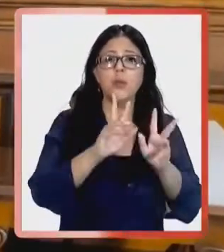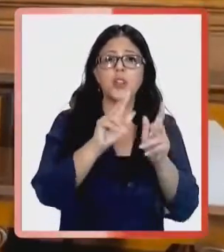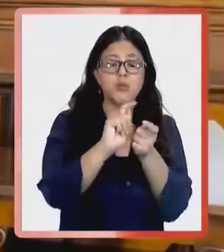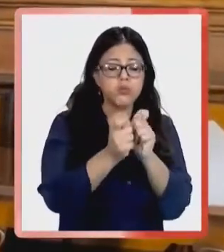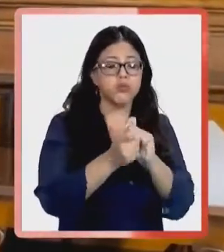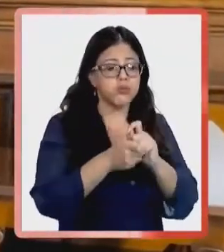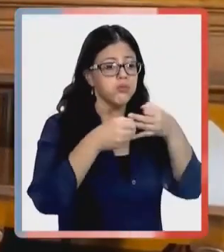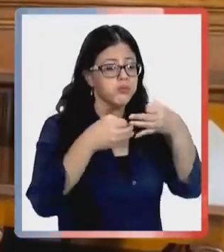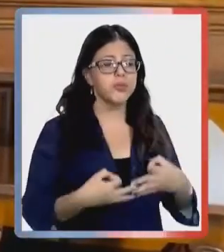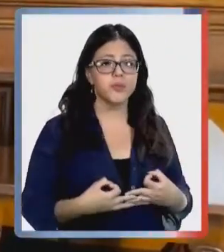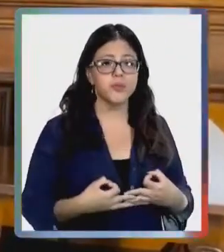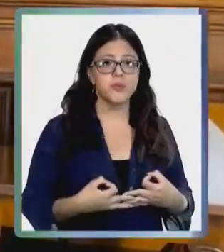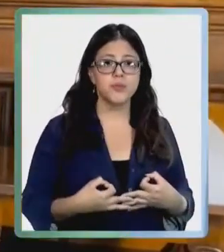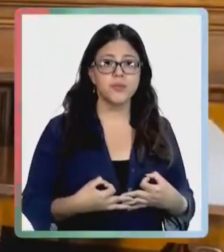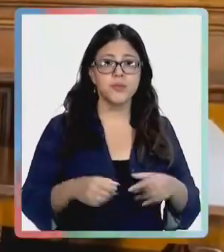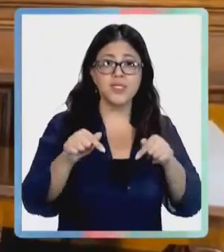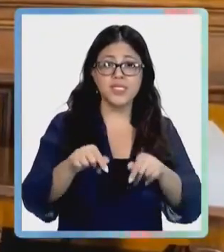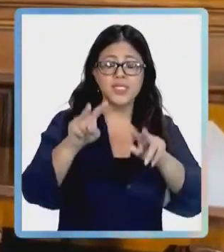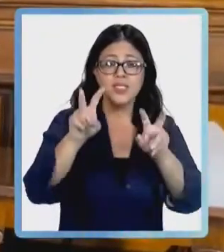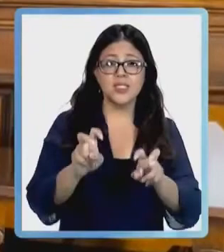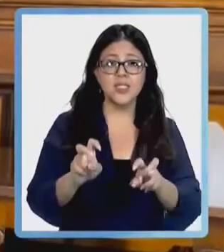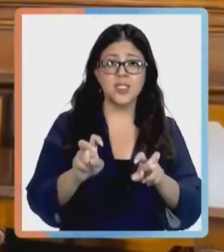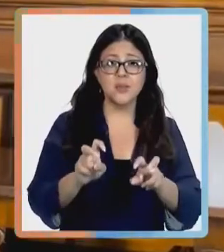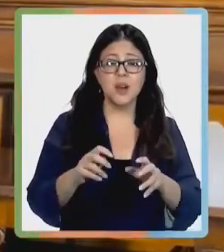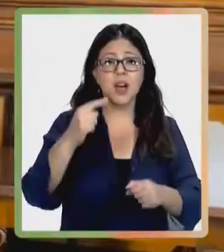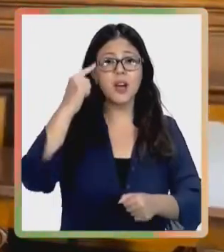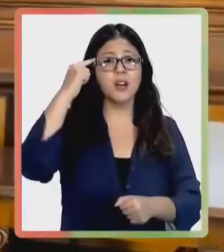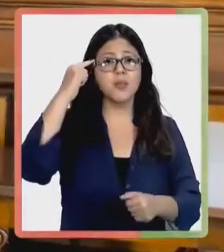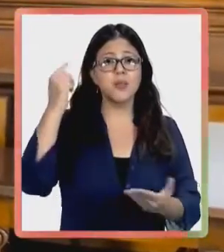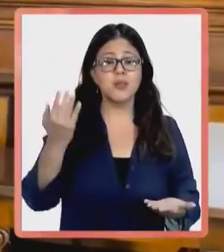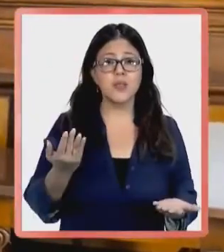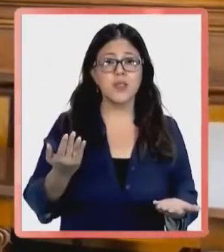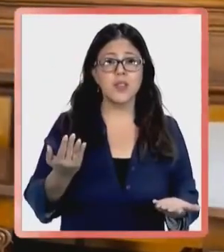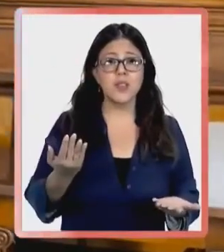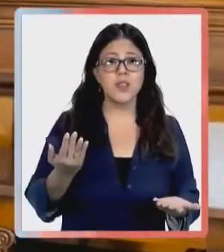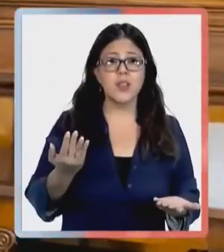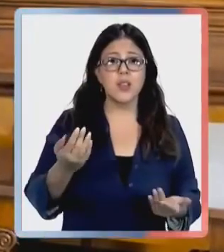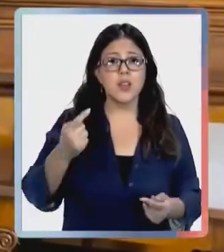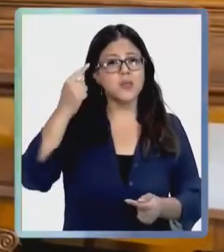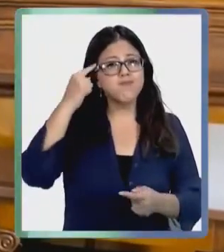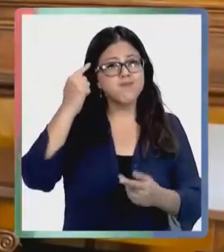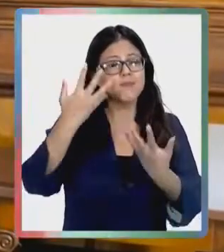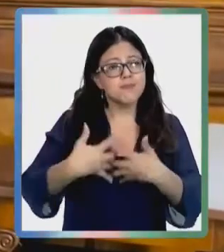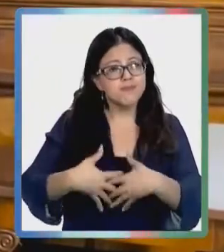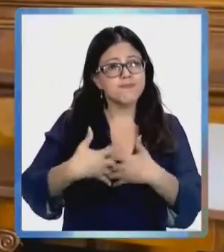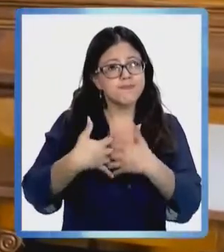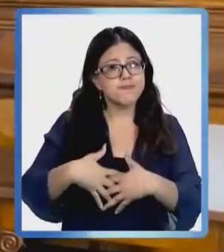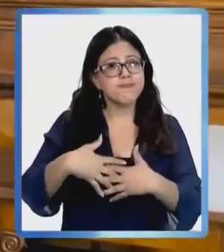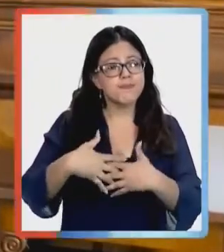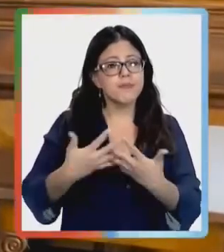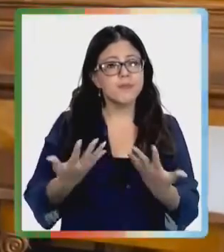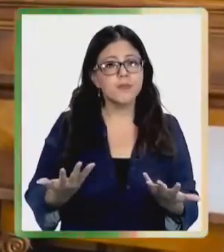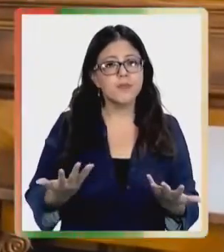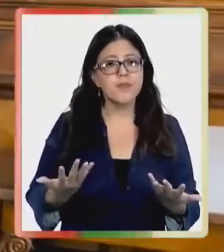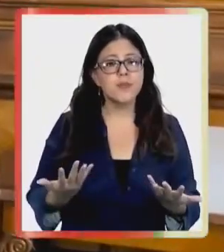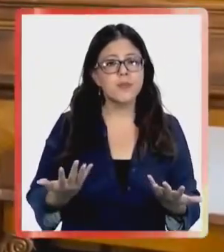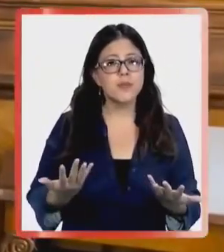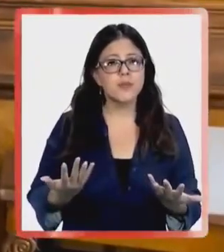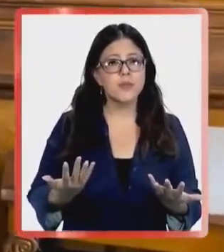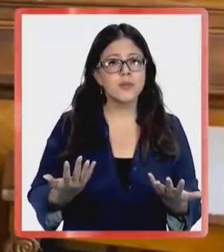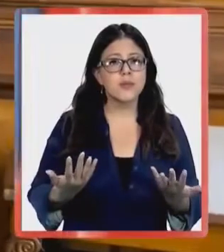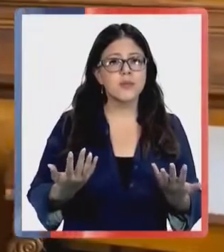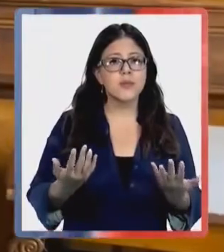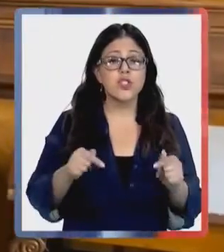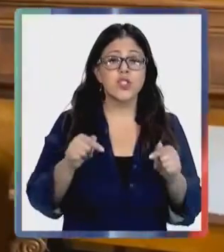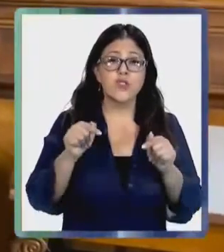ajuste moderado. Y en ese sentido creo que tenemos que pensar y reflexionar